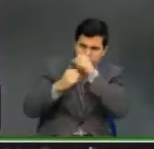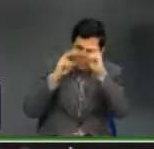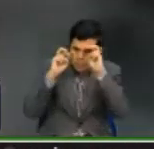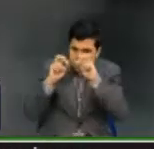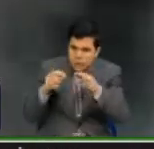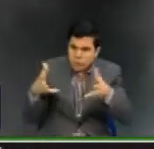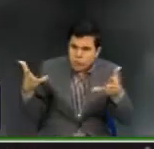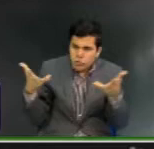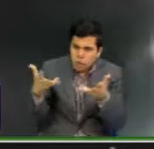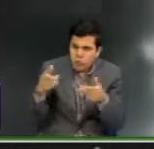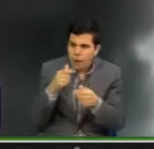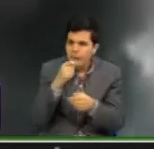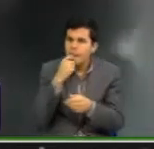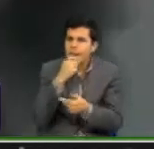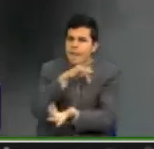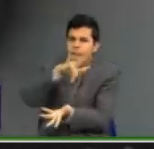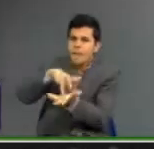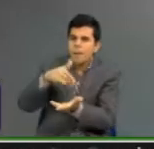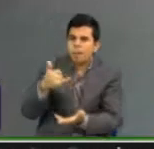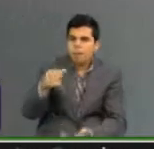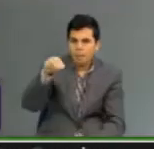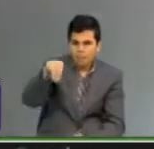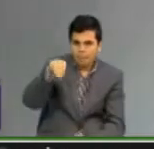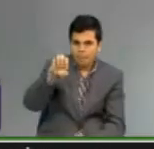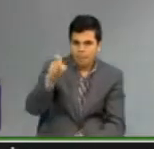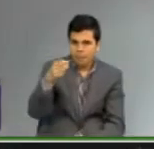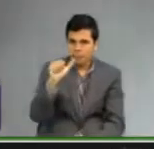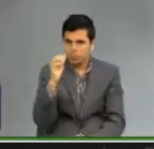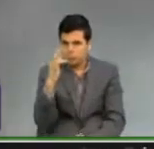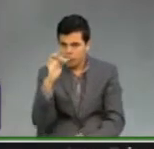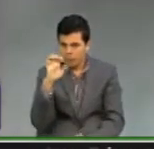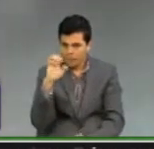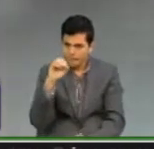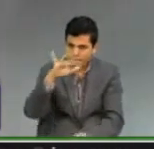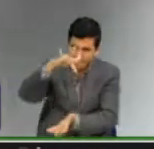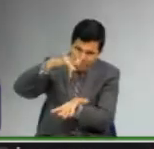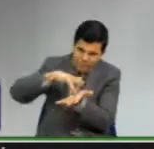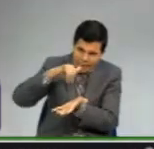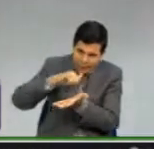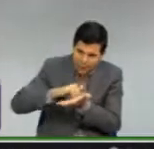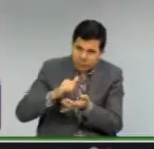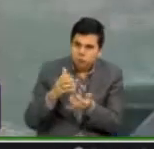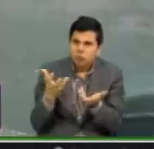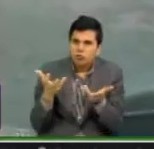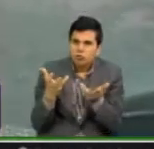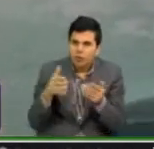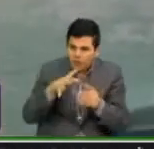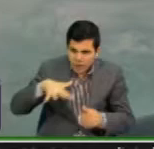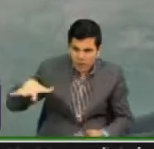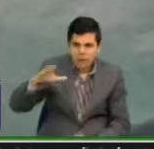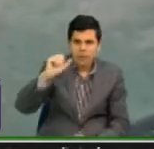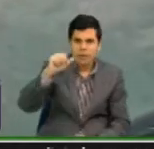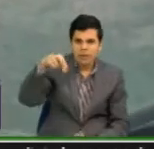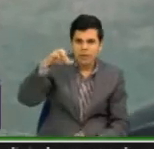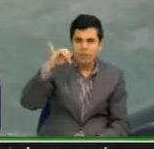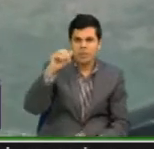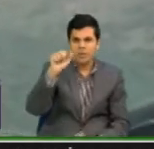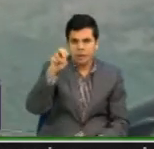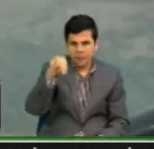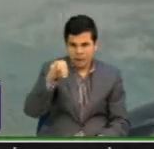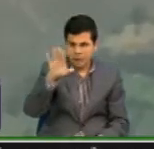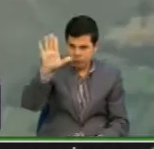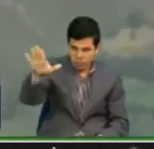identificar varios puntos claves por los cuales megateo se movía algunos de esos fueron los corregimientos de capitán largo de